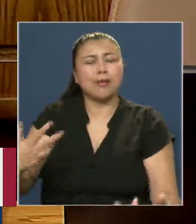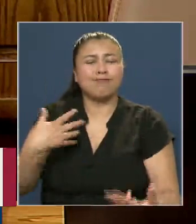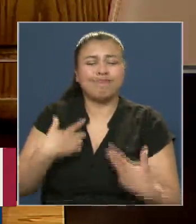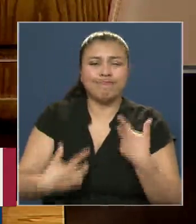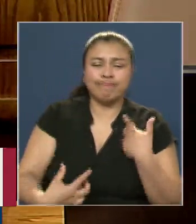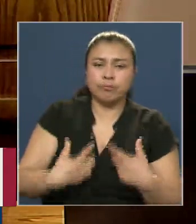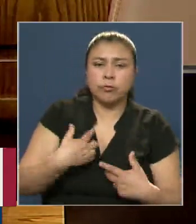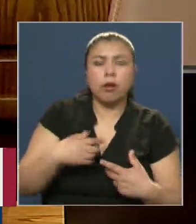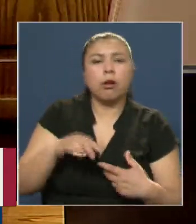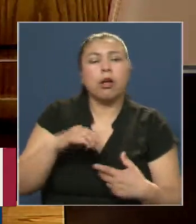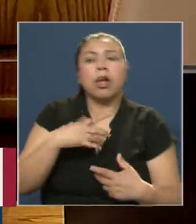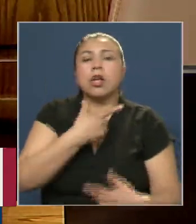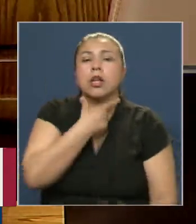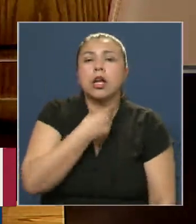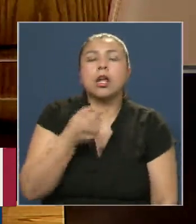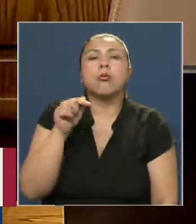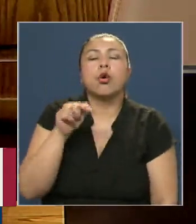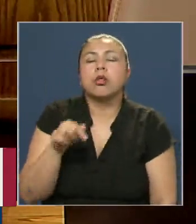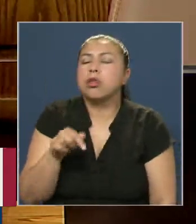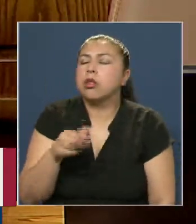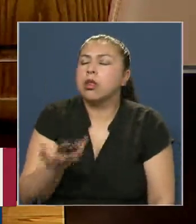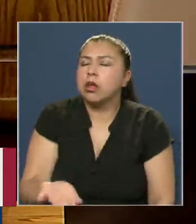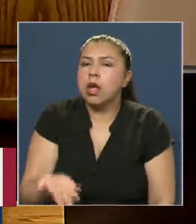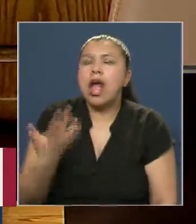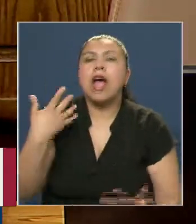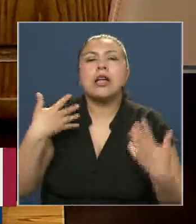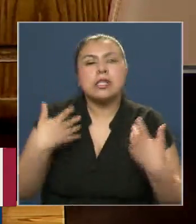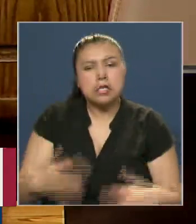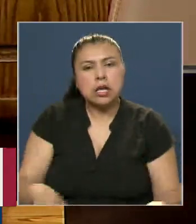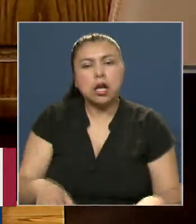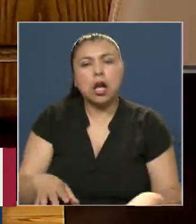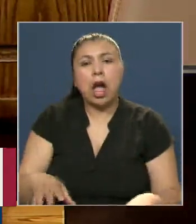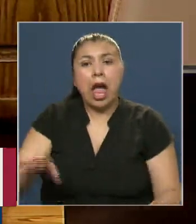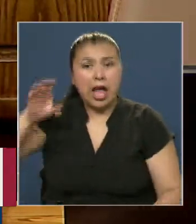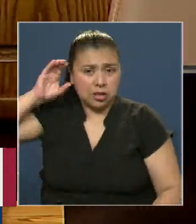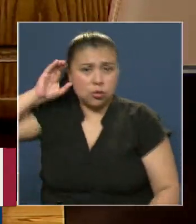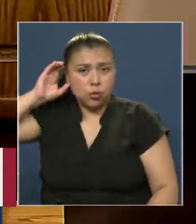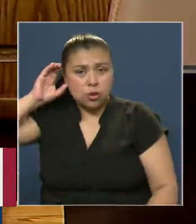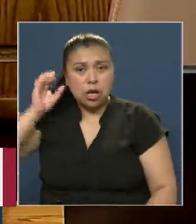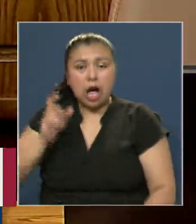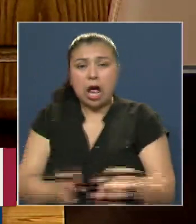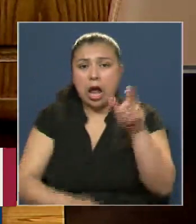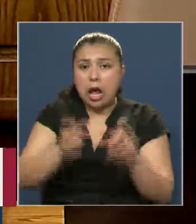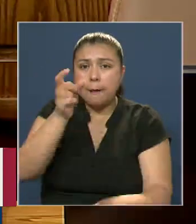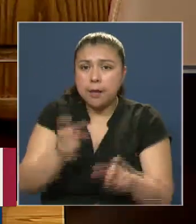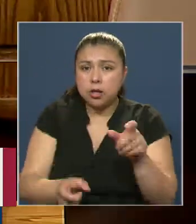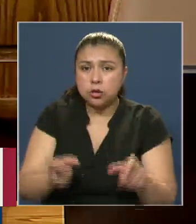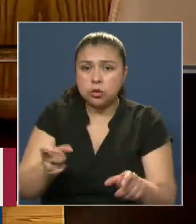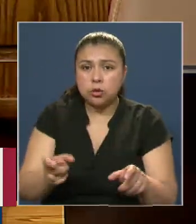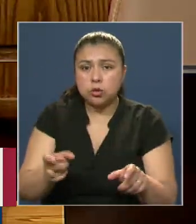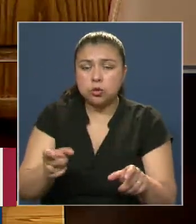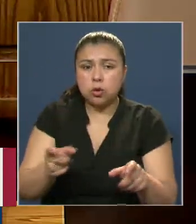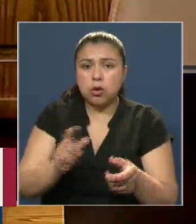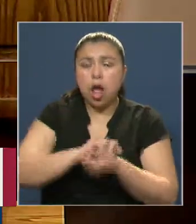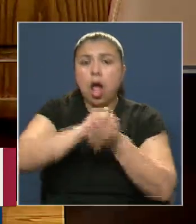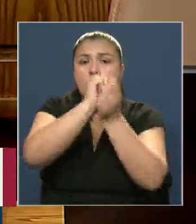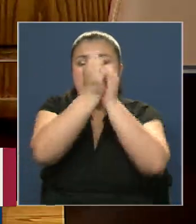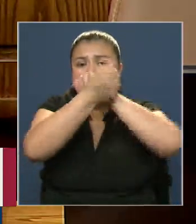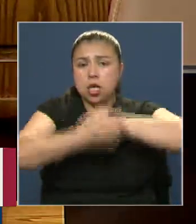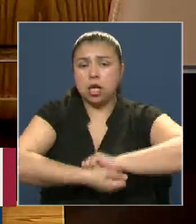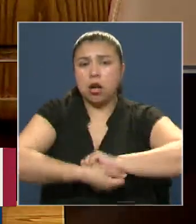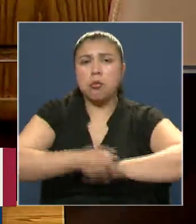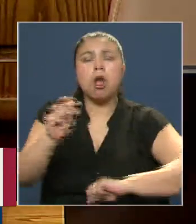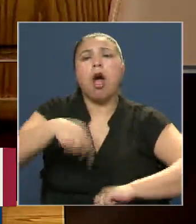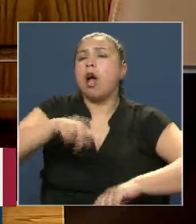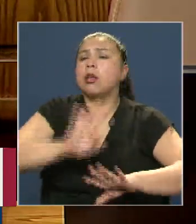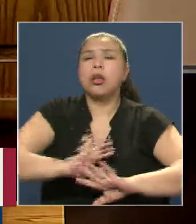presidente, queremos que de una vez por todas se escuche a los vecinos y que en definitiva se cambie el trazado. Sé que nadie